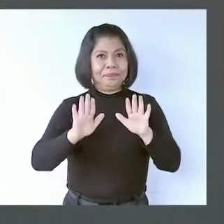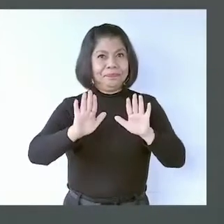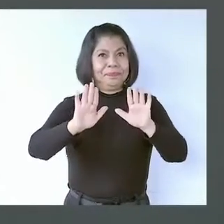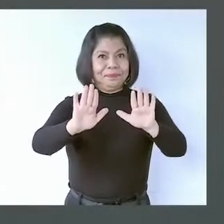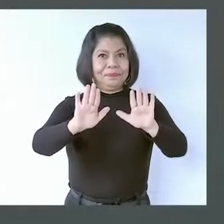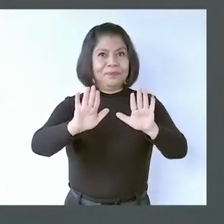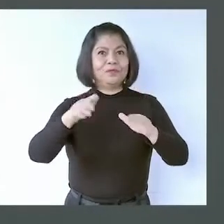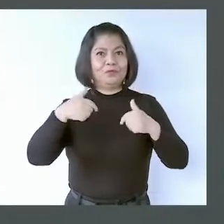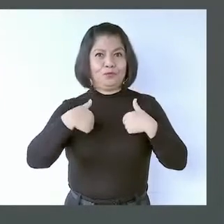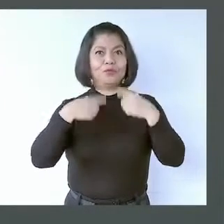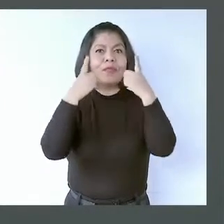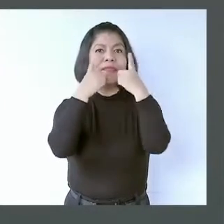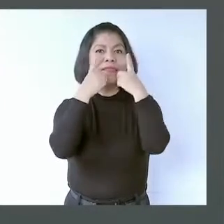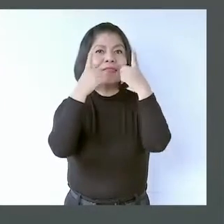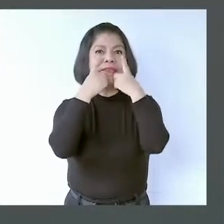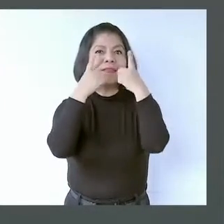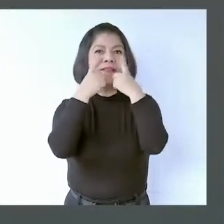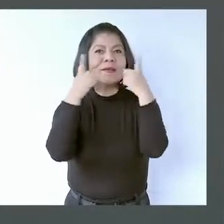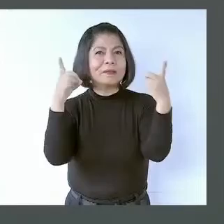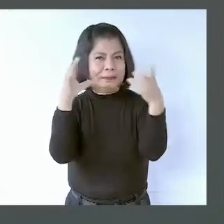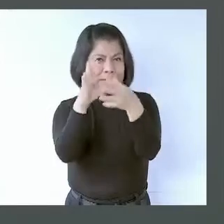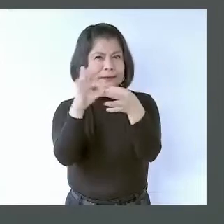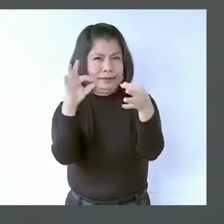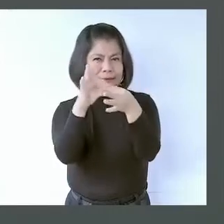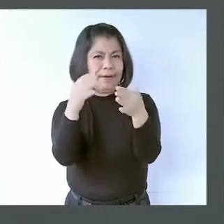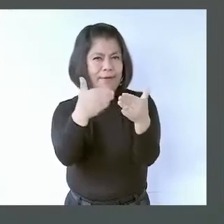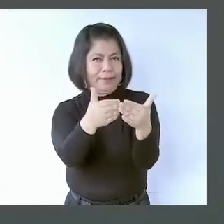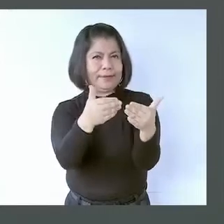en materia, de hablar del Tren Maya,